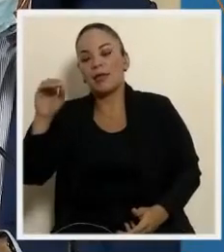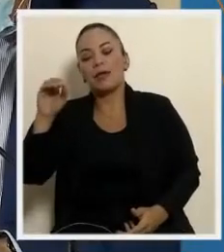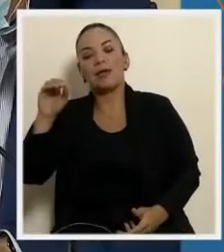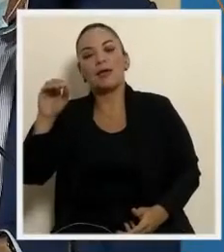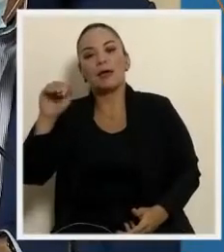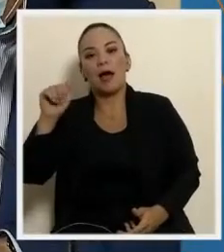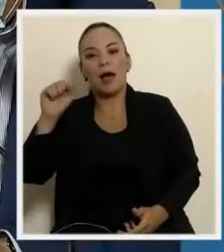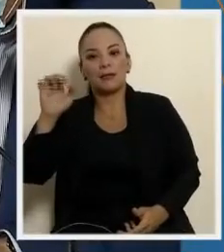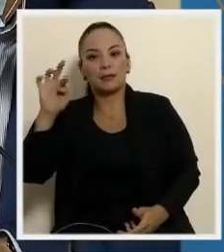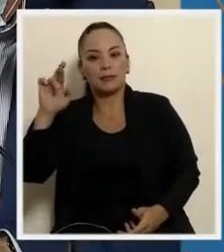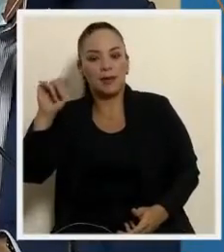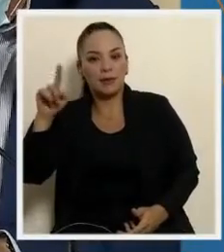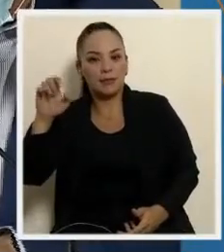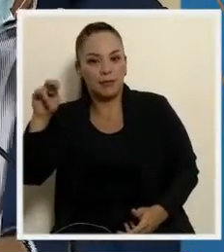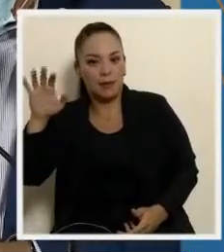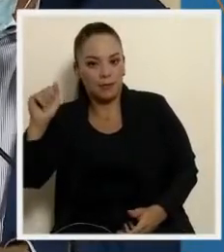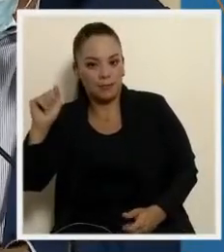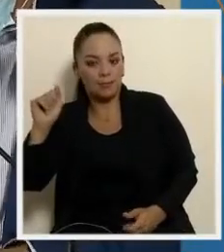Ok.